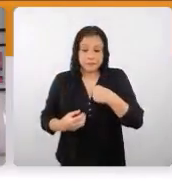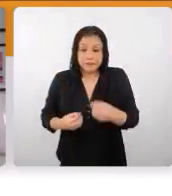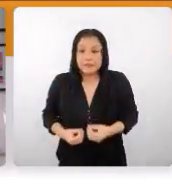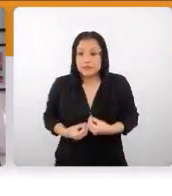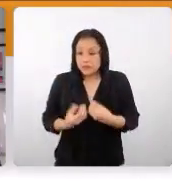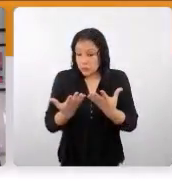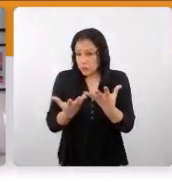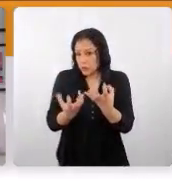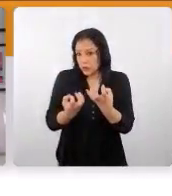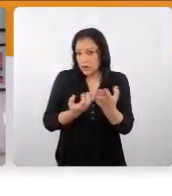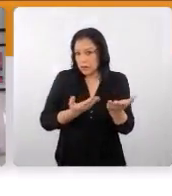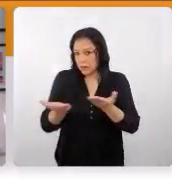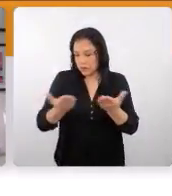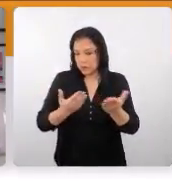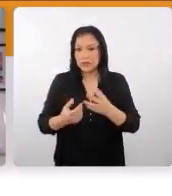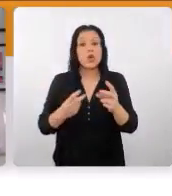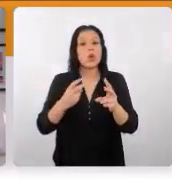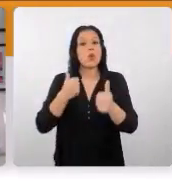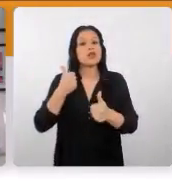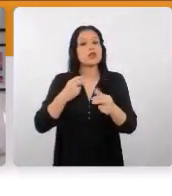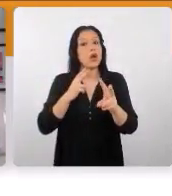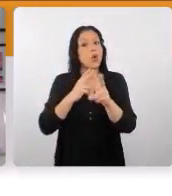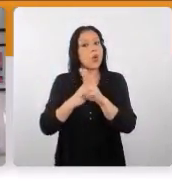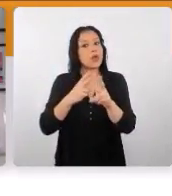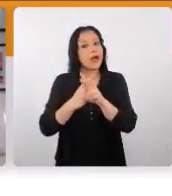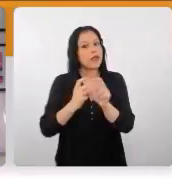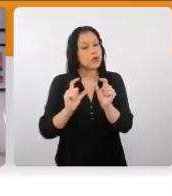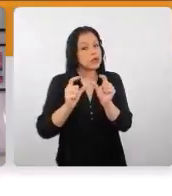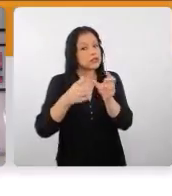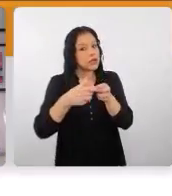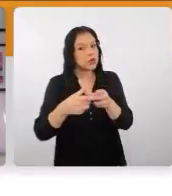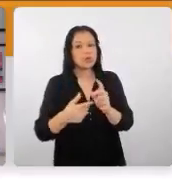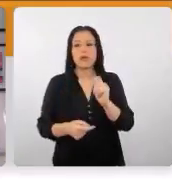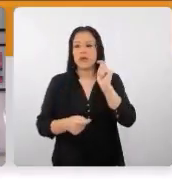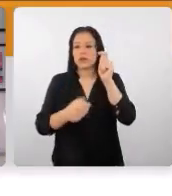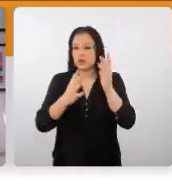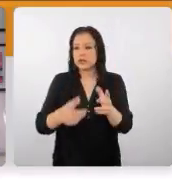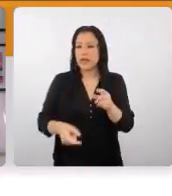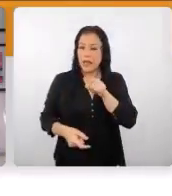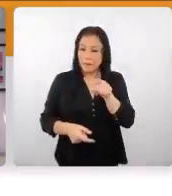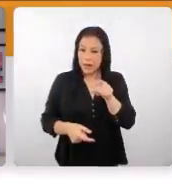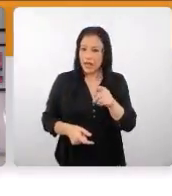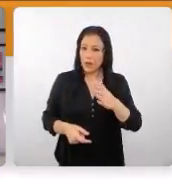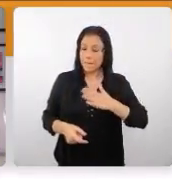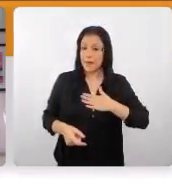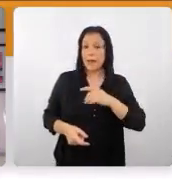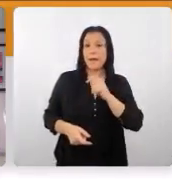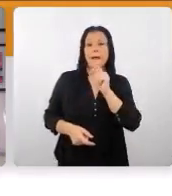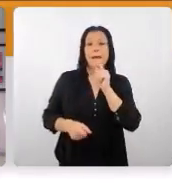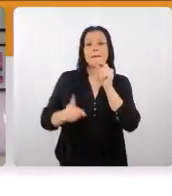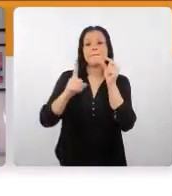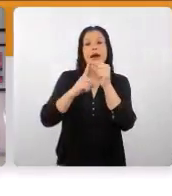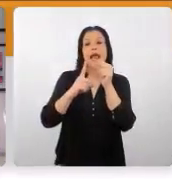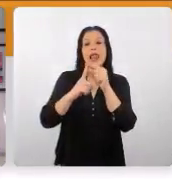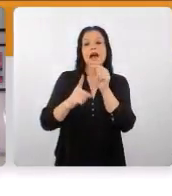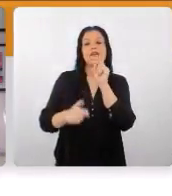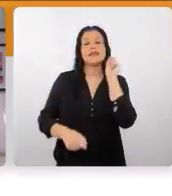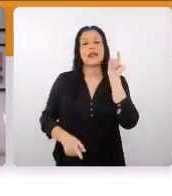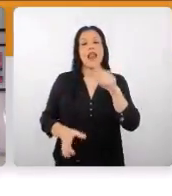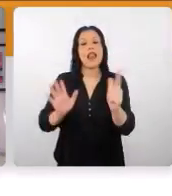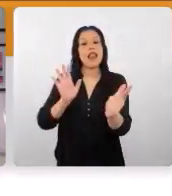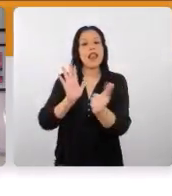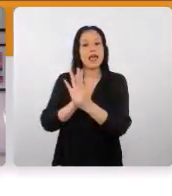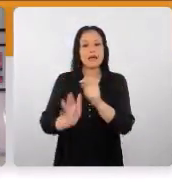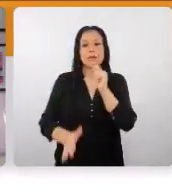ofrecer y los cuidados que tenemos que tener con ese turista. Para ellos, nuestra palabra y su palabra es ley. Entonces,